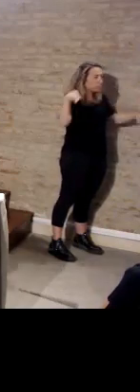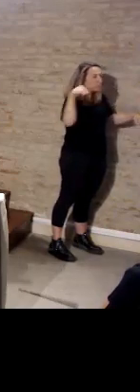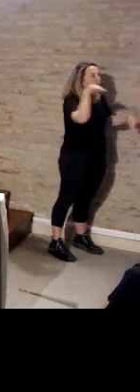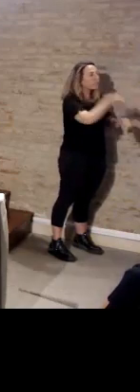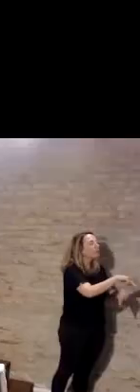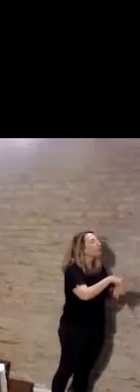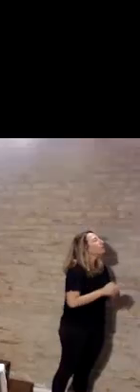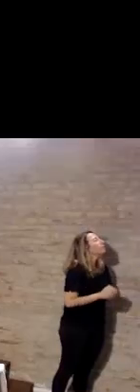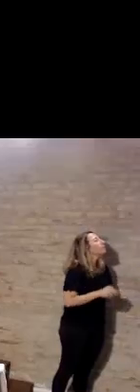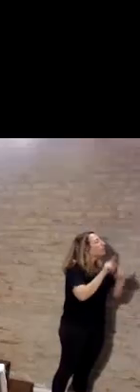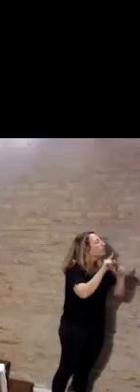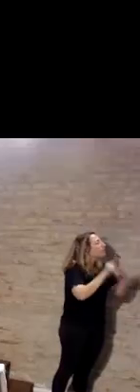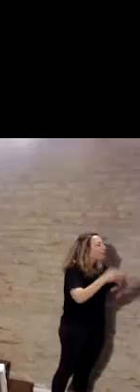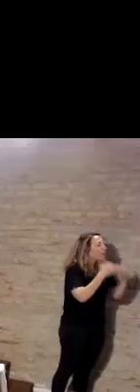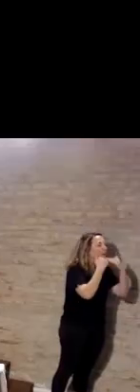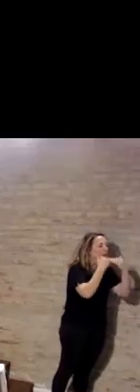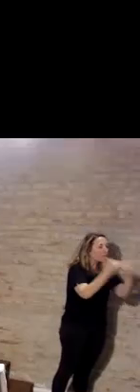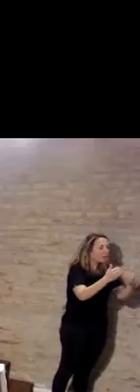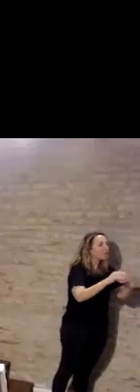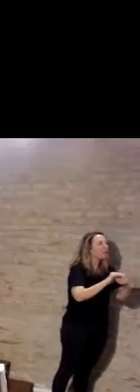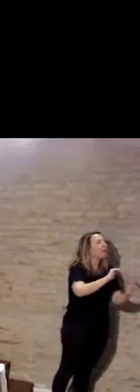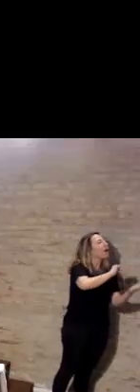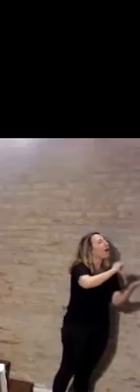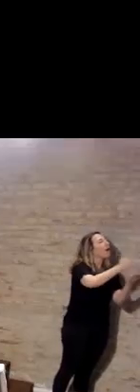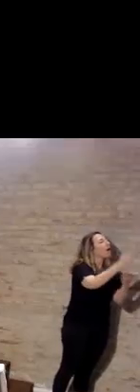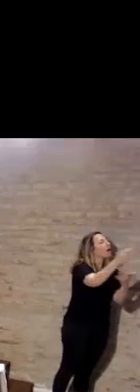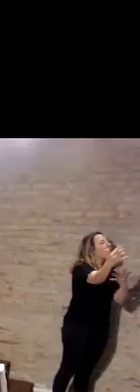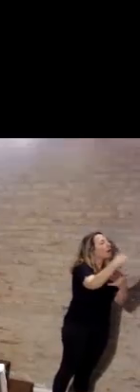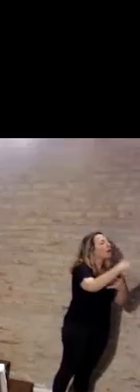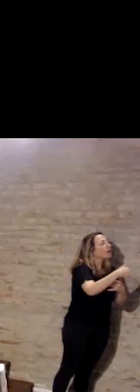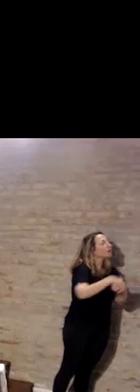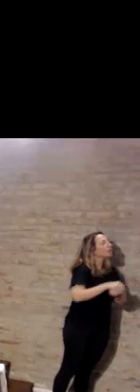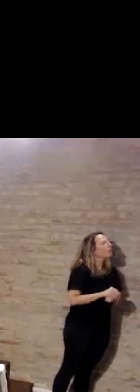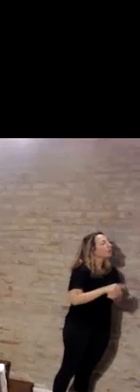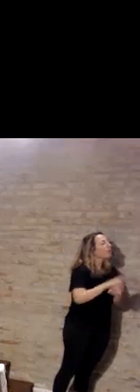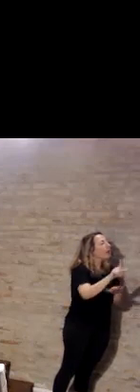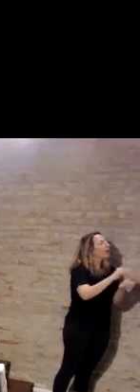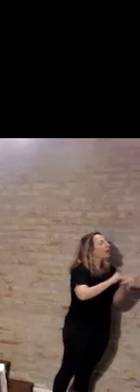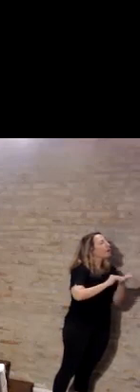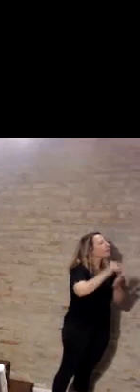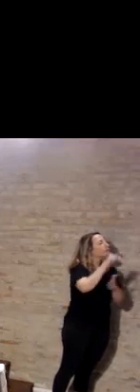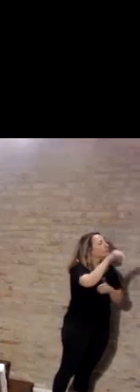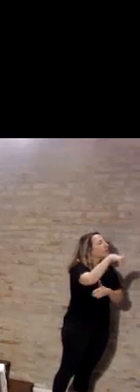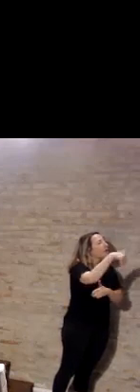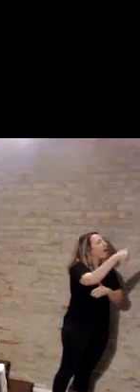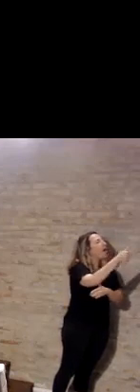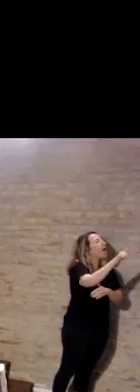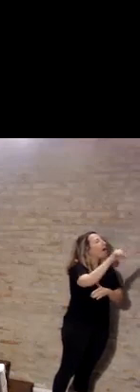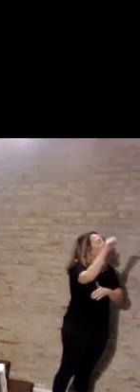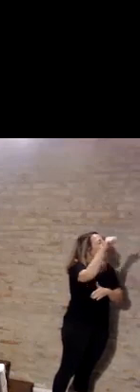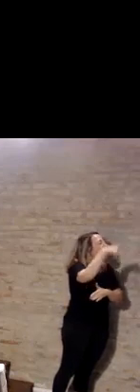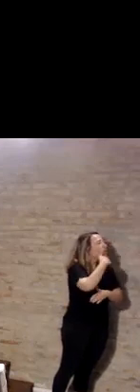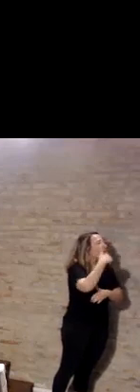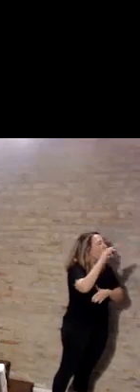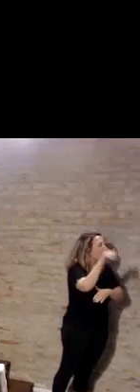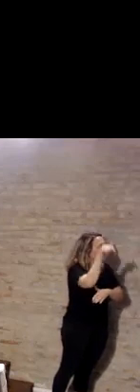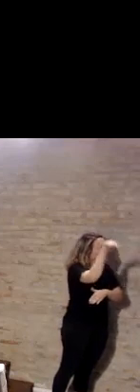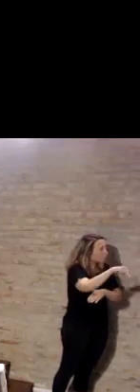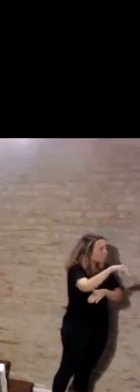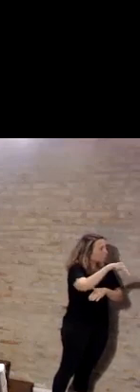los diferentes distritos Contamos con la presencia también de la licenciada Mariana Alonso